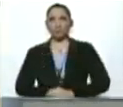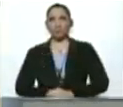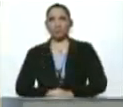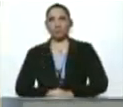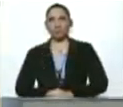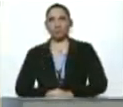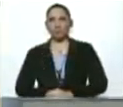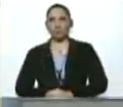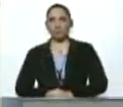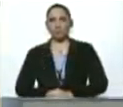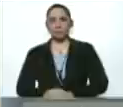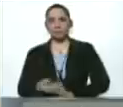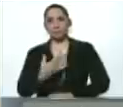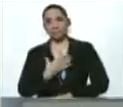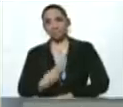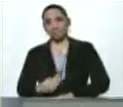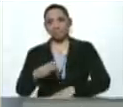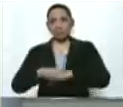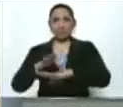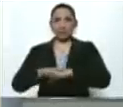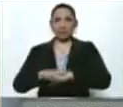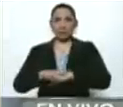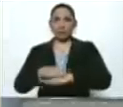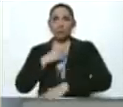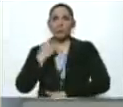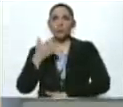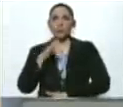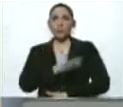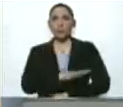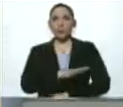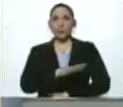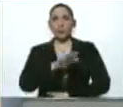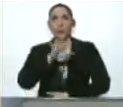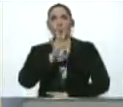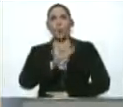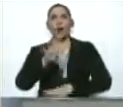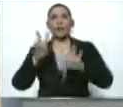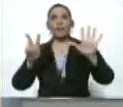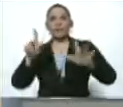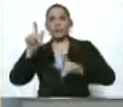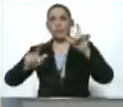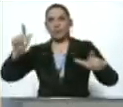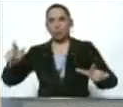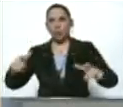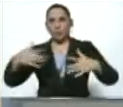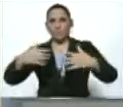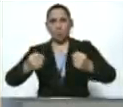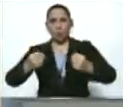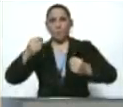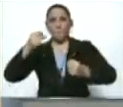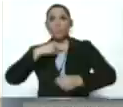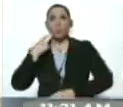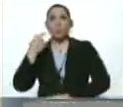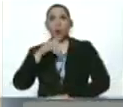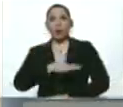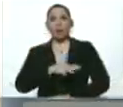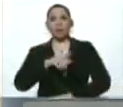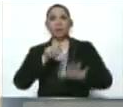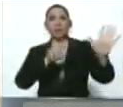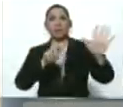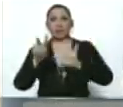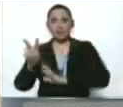Un lamentable hecho donde resultaron fallecidos 47 reclusos y 67